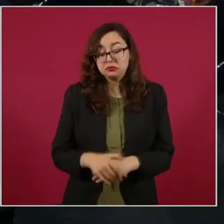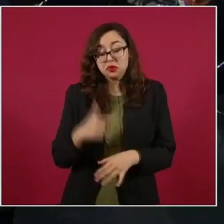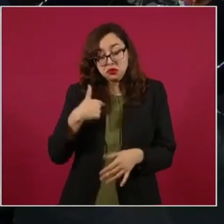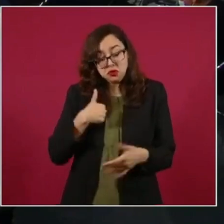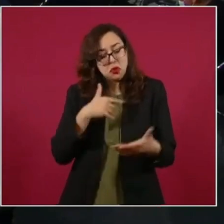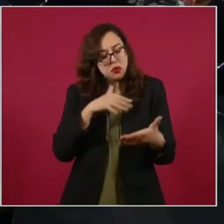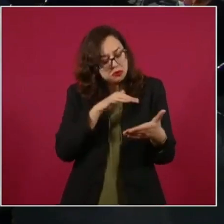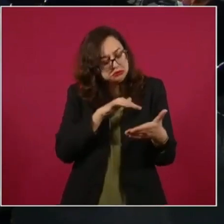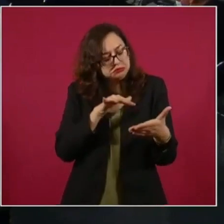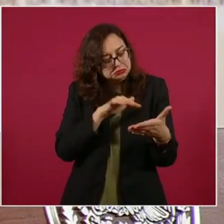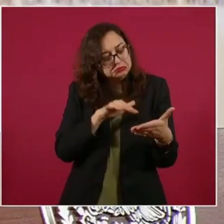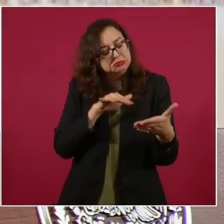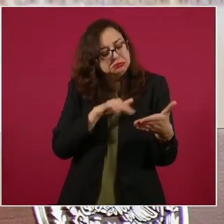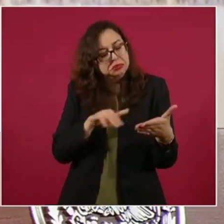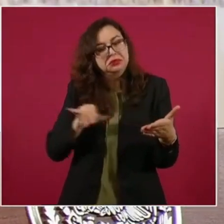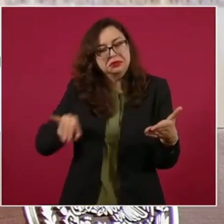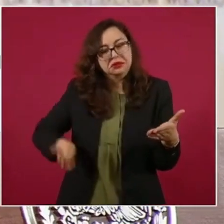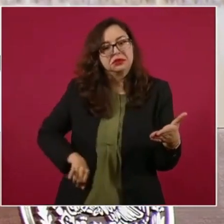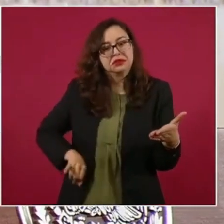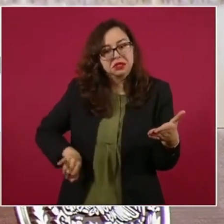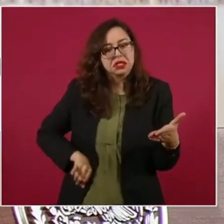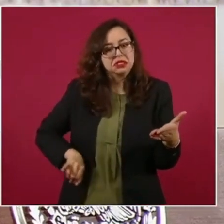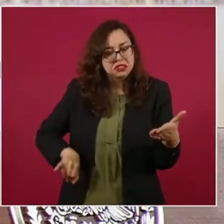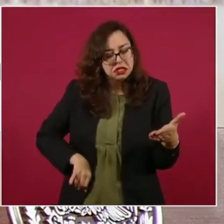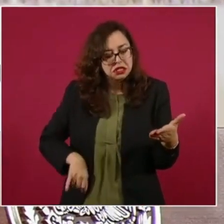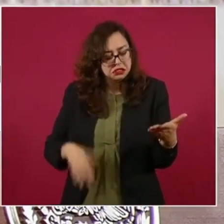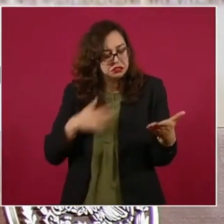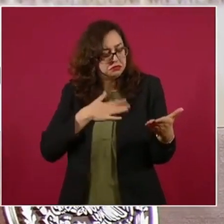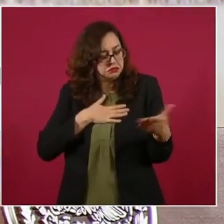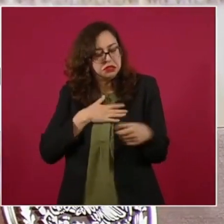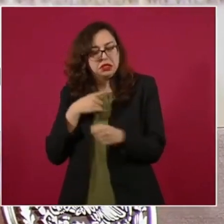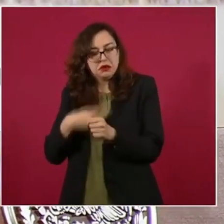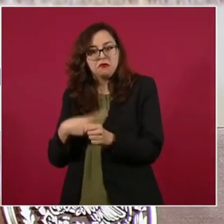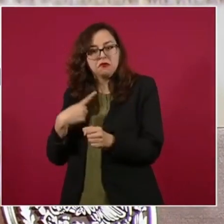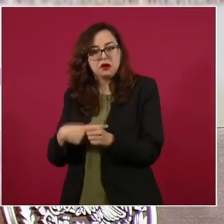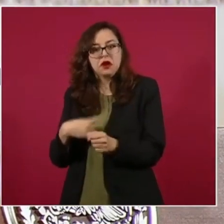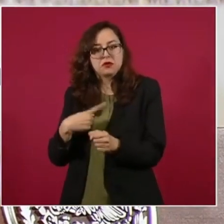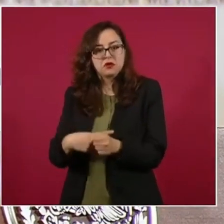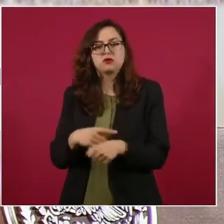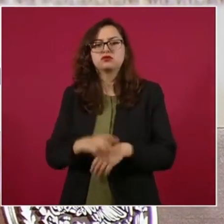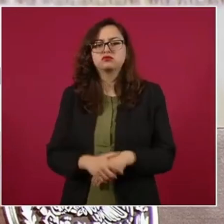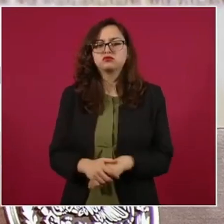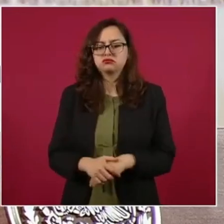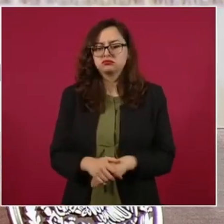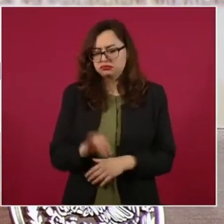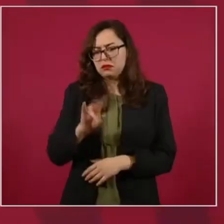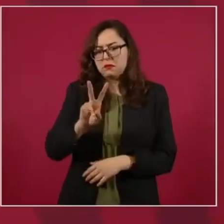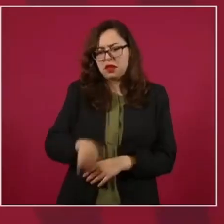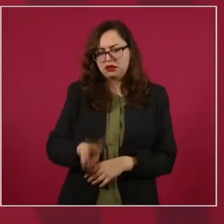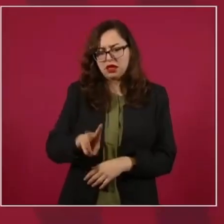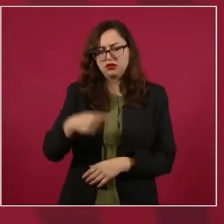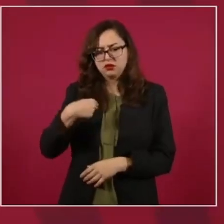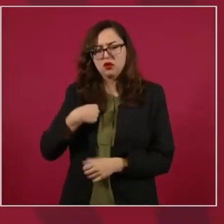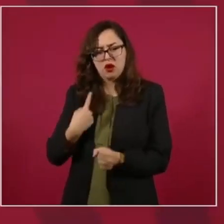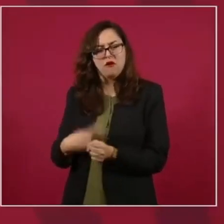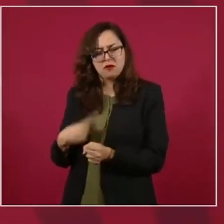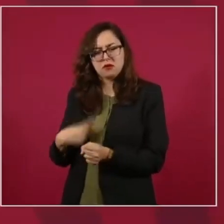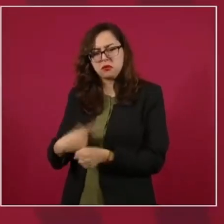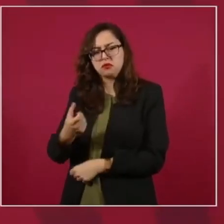pues sí tengo que tomar medicamentos por mis padecimientos, pero estoy bien.